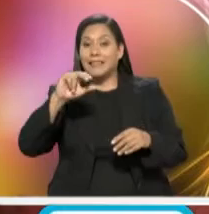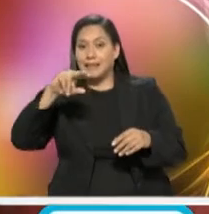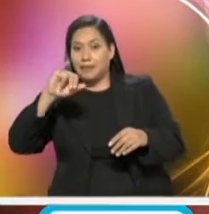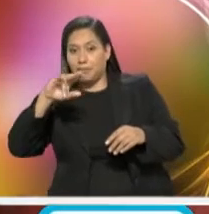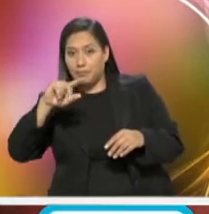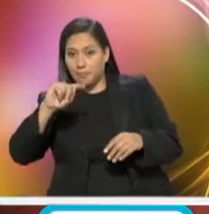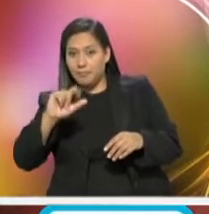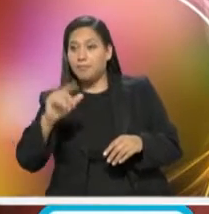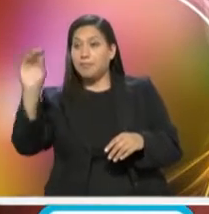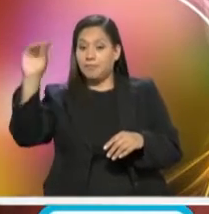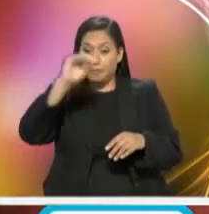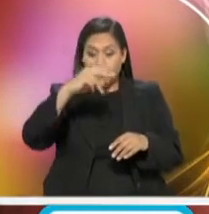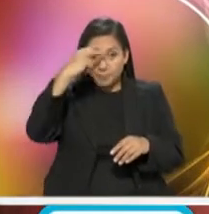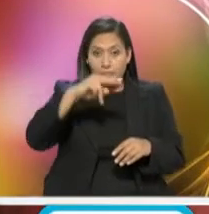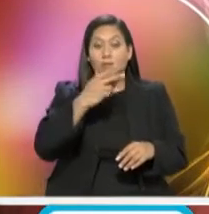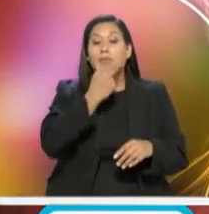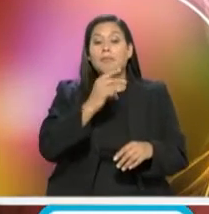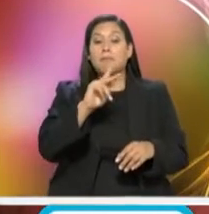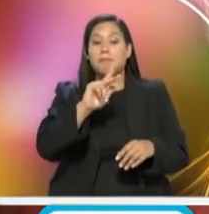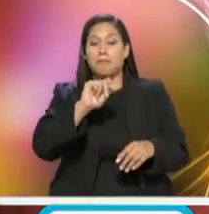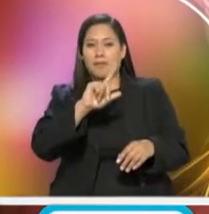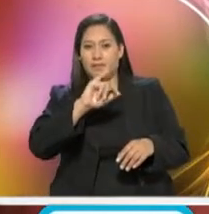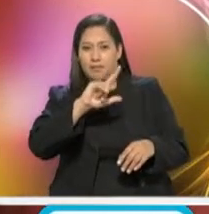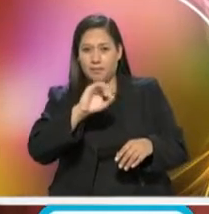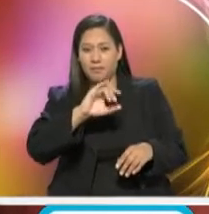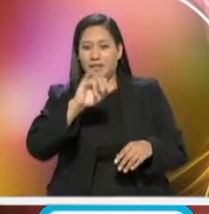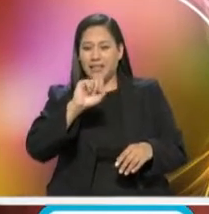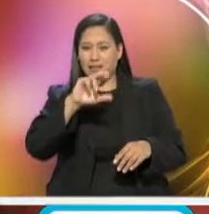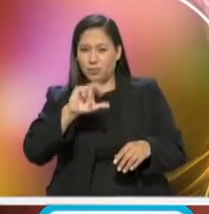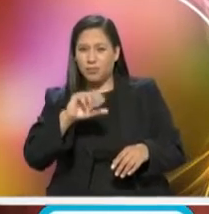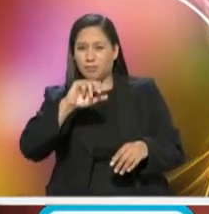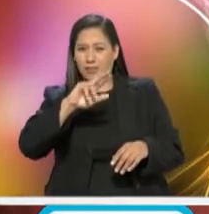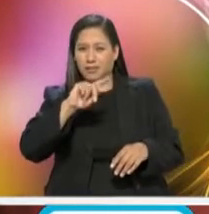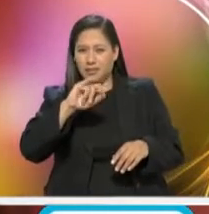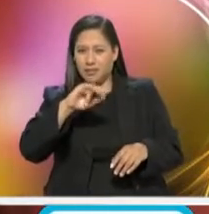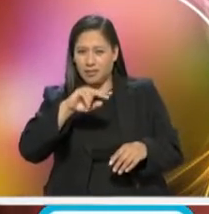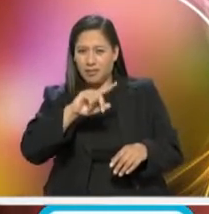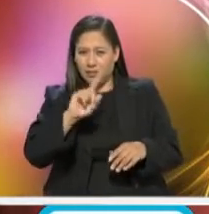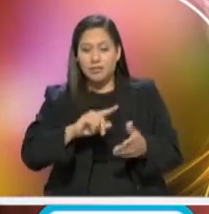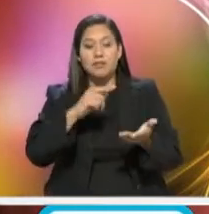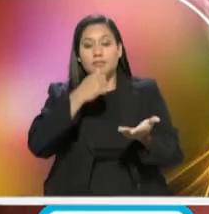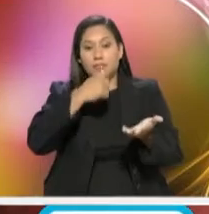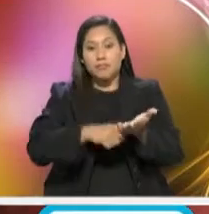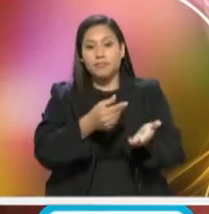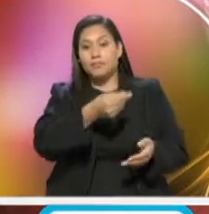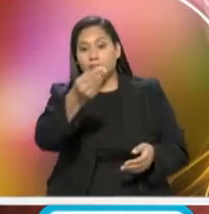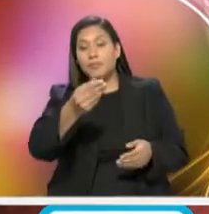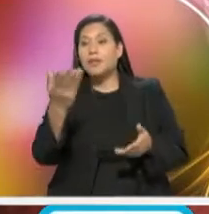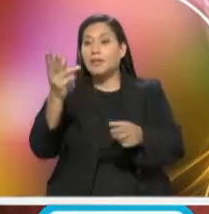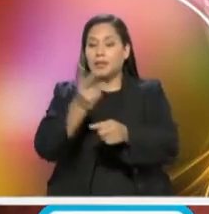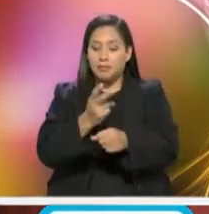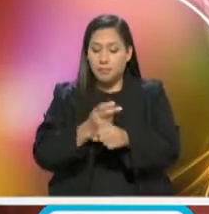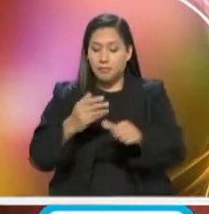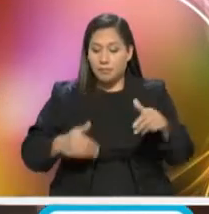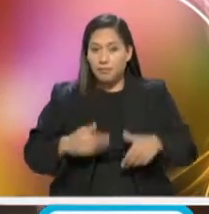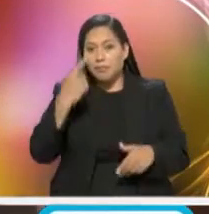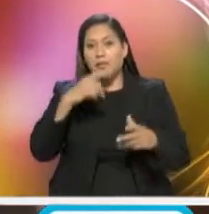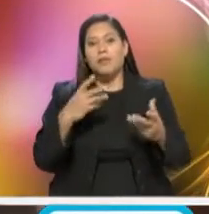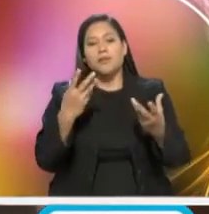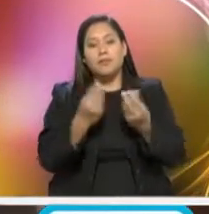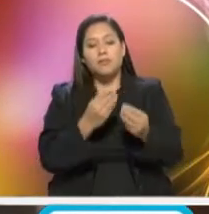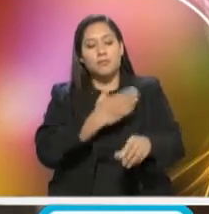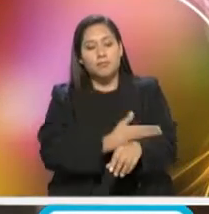poco a México, fue Palillo, Jesús Martínez el Carpero, ¿sí? El que un día los invitó al Teatro Folis para que acompañaran a las estrellas